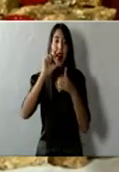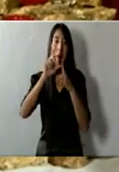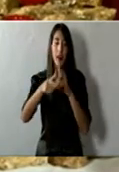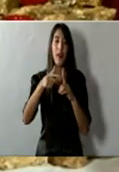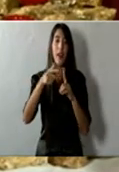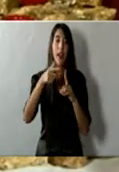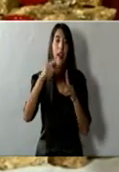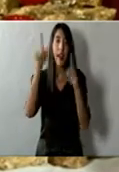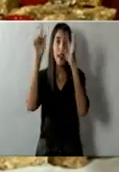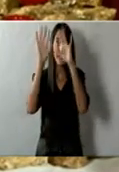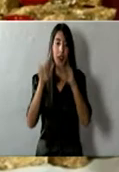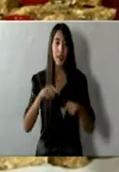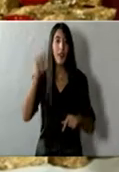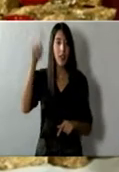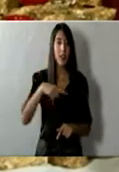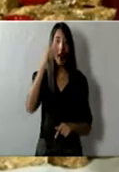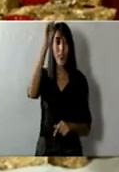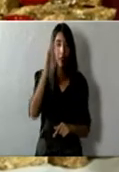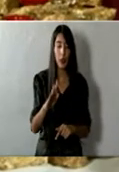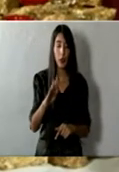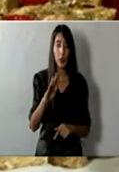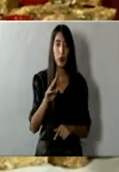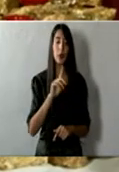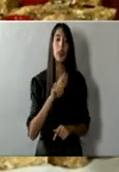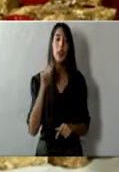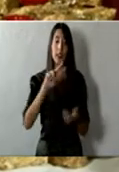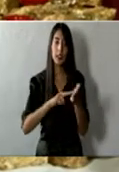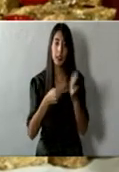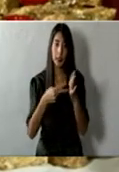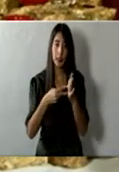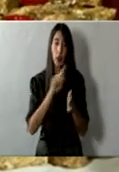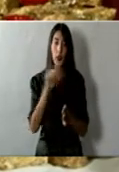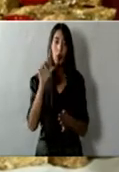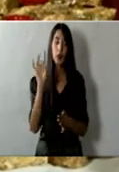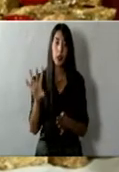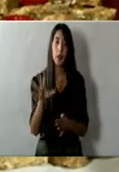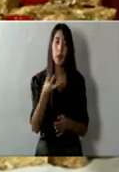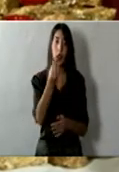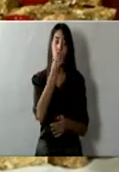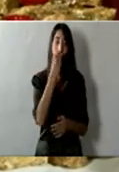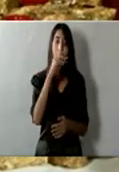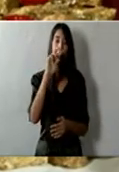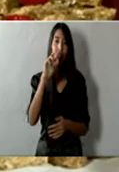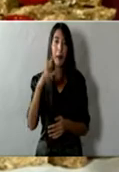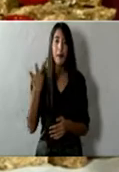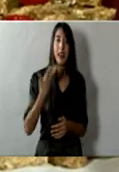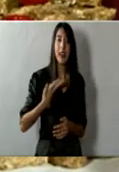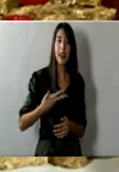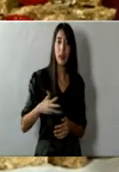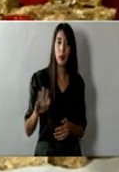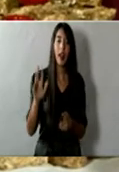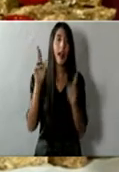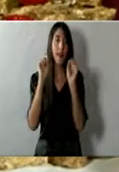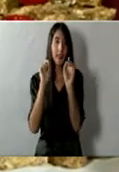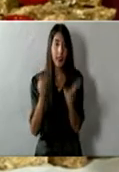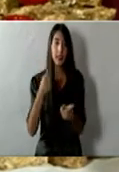Dios. Eso significa que no solamente debemos alimentarnos con el pan natural, físico, rico en hidratos, sino